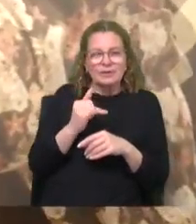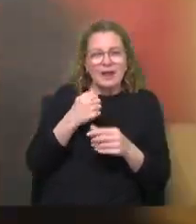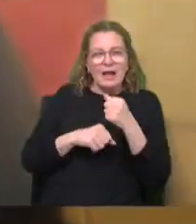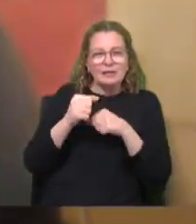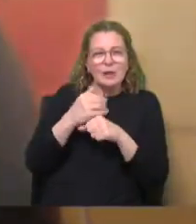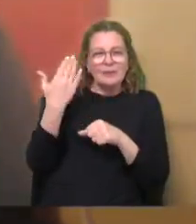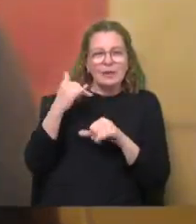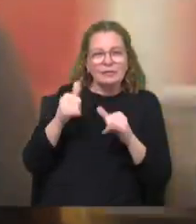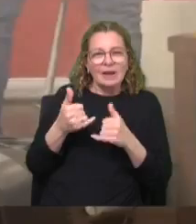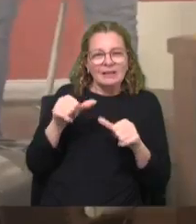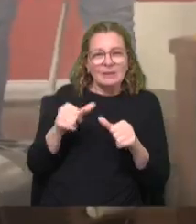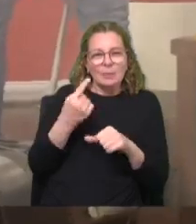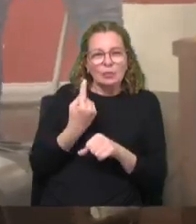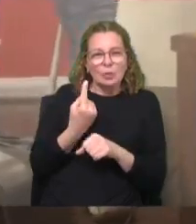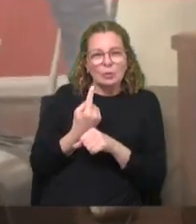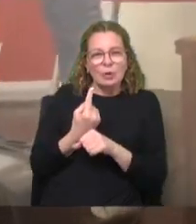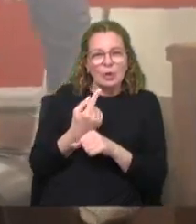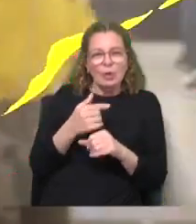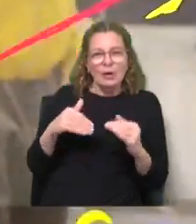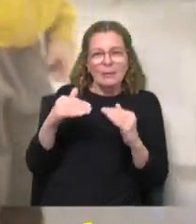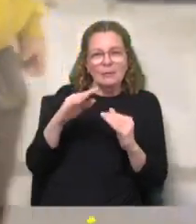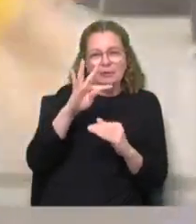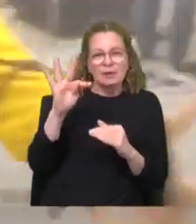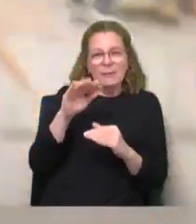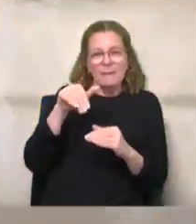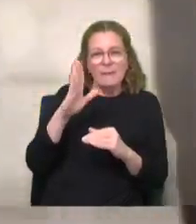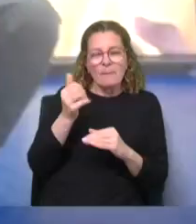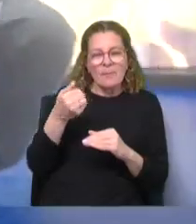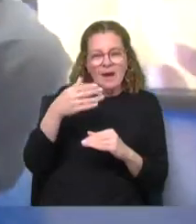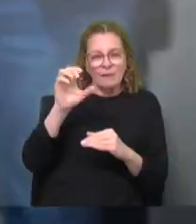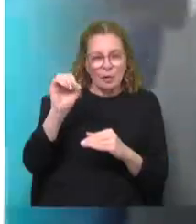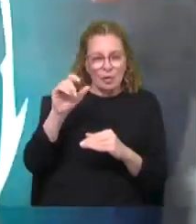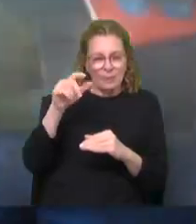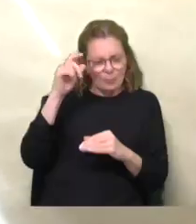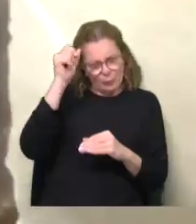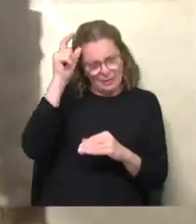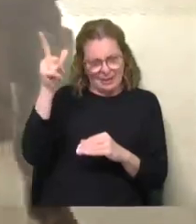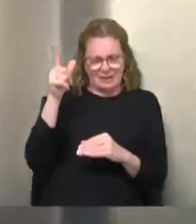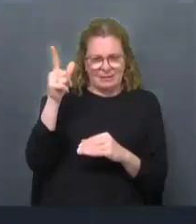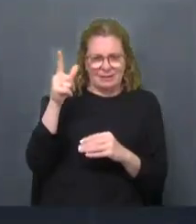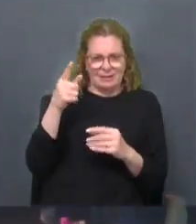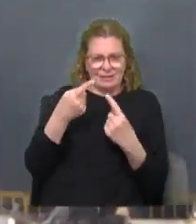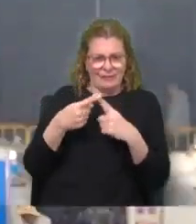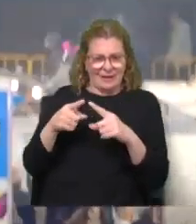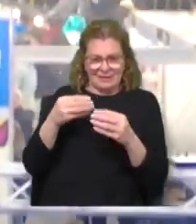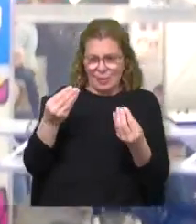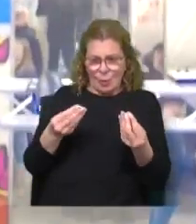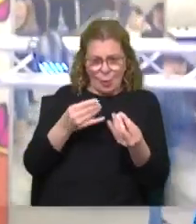habíamos hecho uno con el mismo tallerista, que es Pablo Samalvide, que es un loco, que es un bocho. Es increíble la cantidad de juegos que ha diseñado